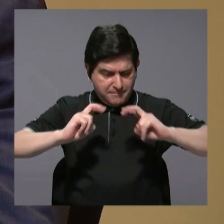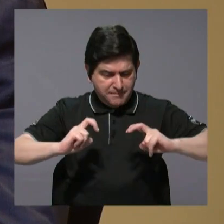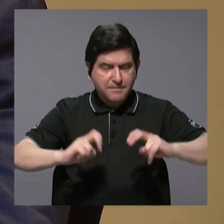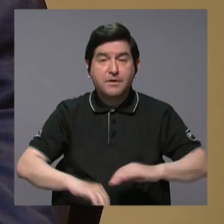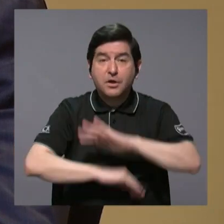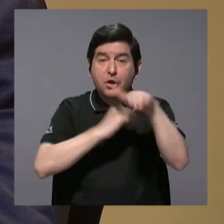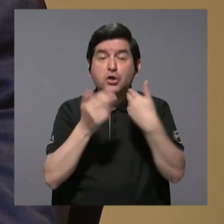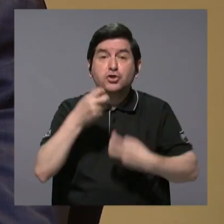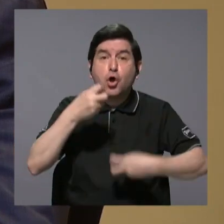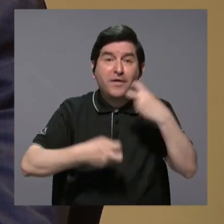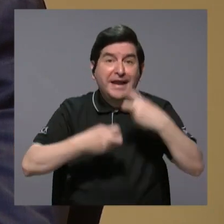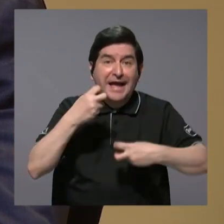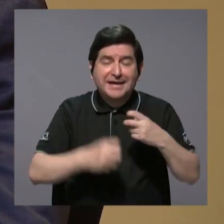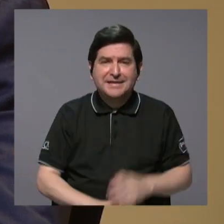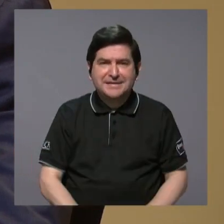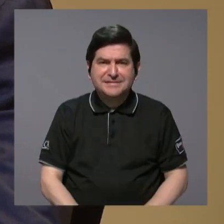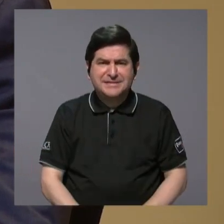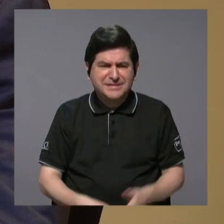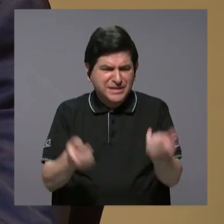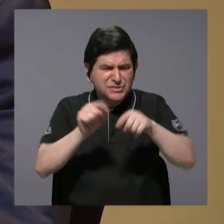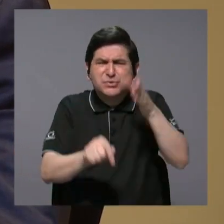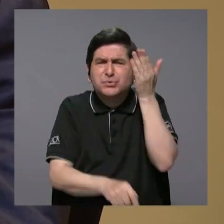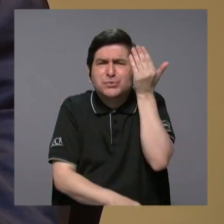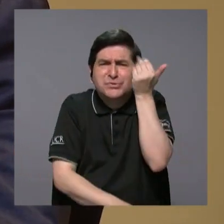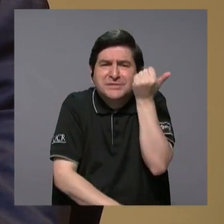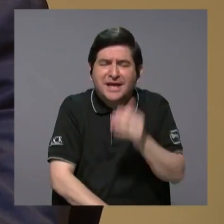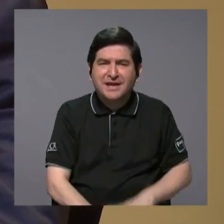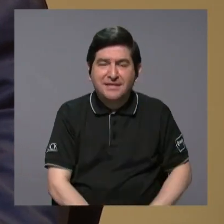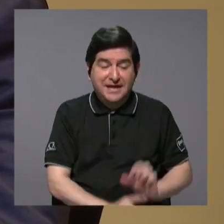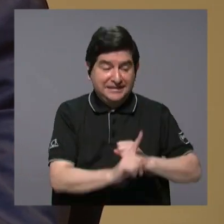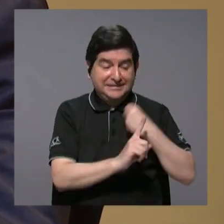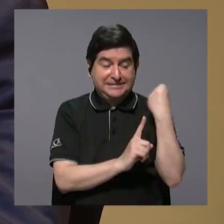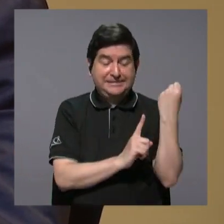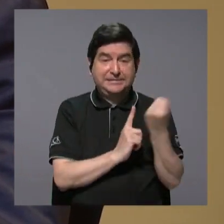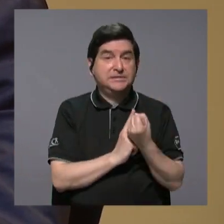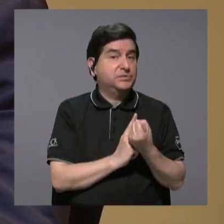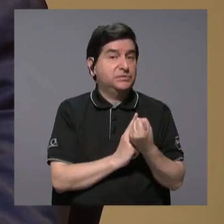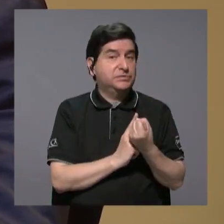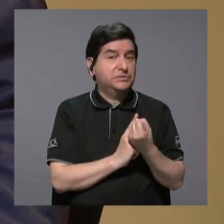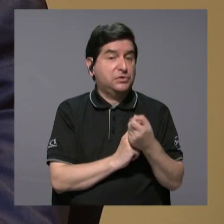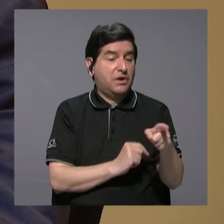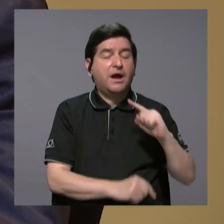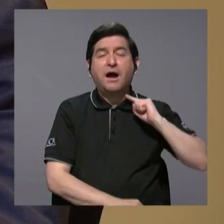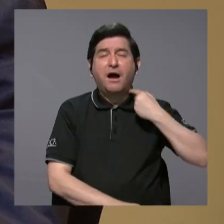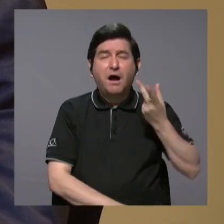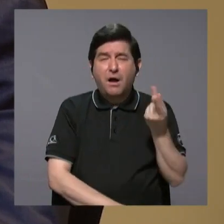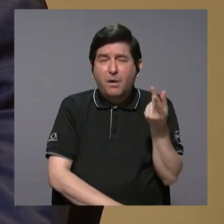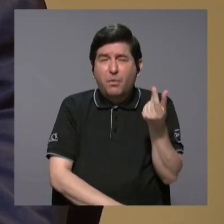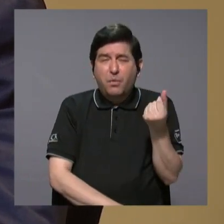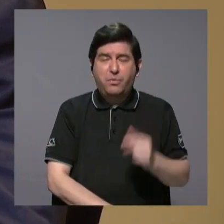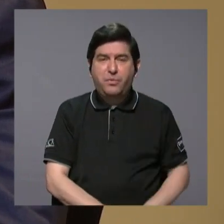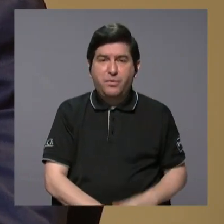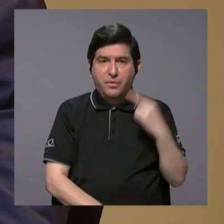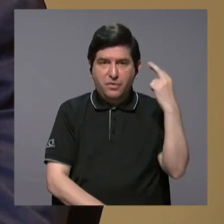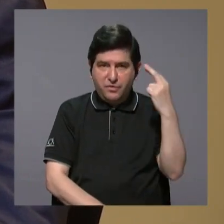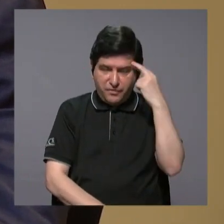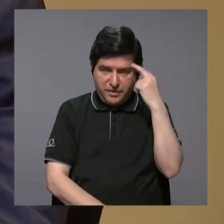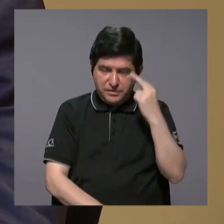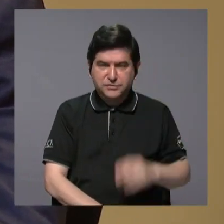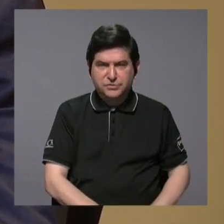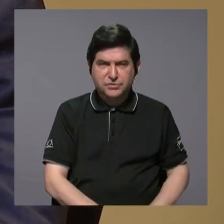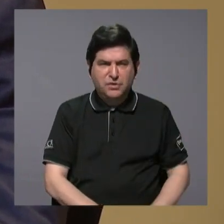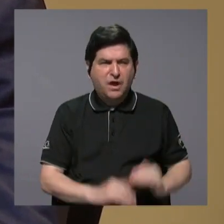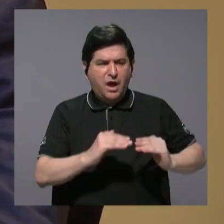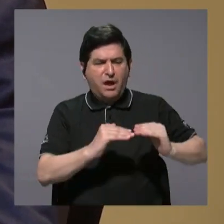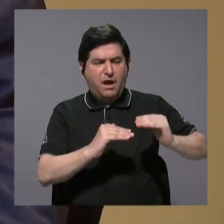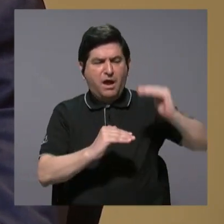brevemente toda la crisis. ¿Por qué se da toda esta crisis? Se da por una situación donde hay una inflación, debido a la inflación que estaba muy alta,